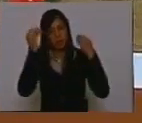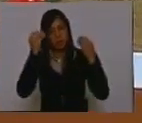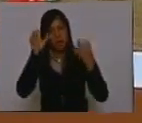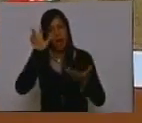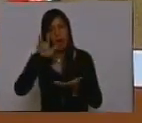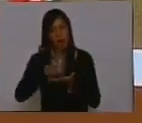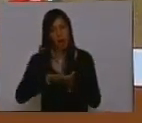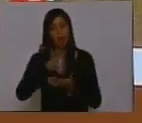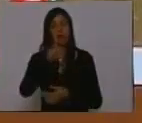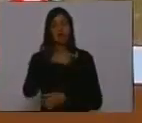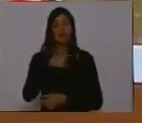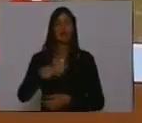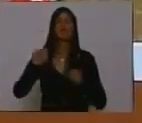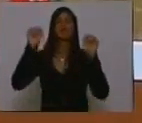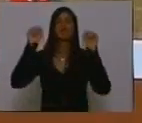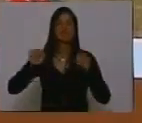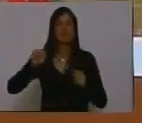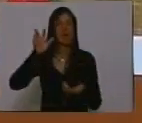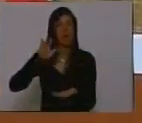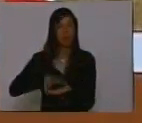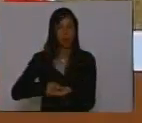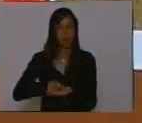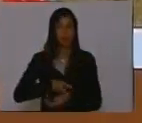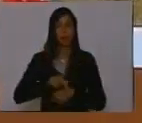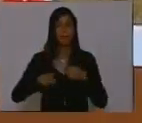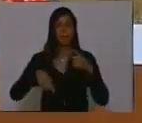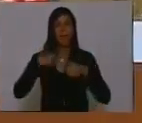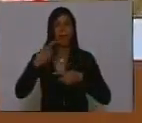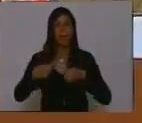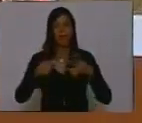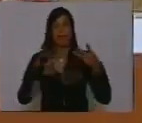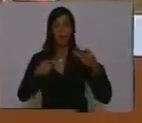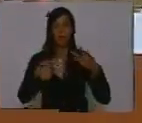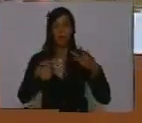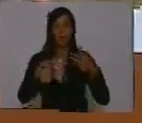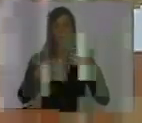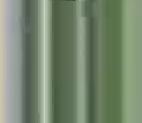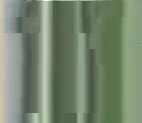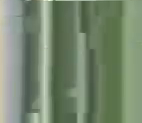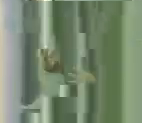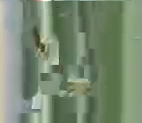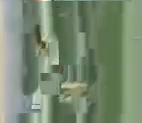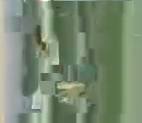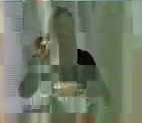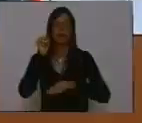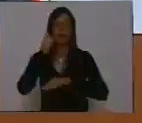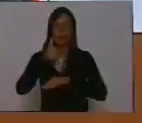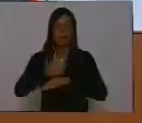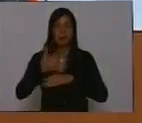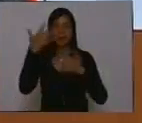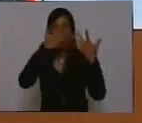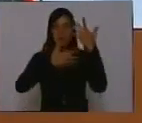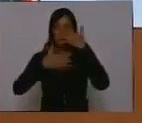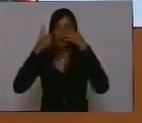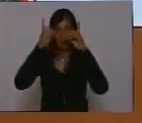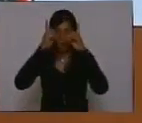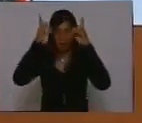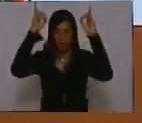resultó aprobada. Seguidamente, la presidenta del Cieloína